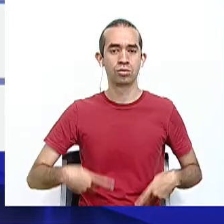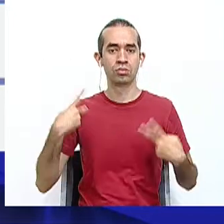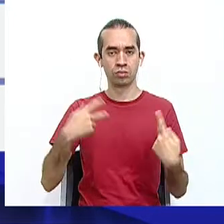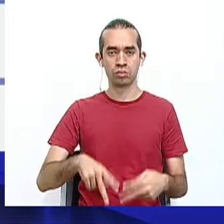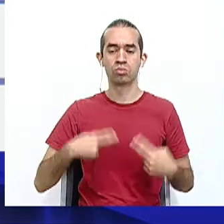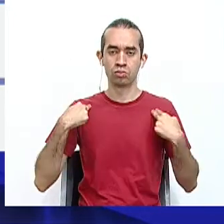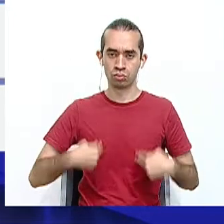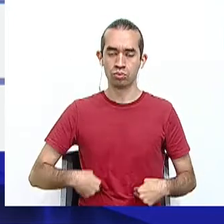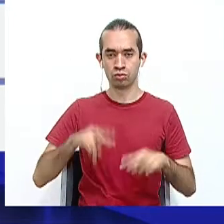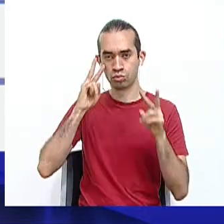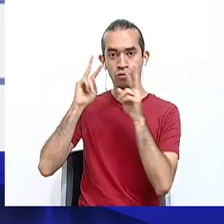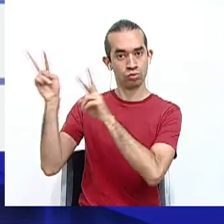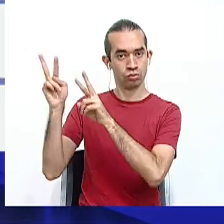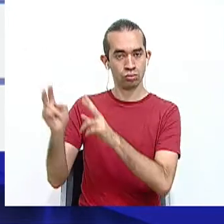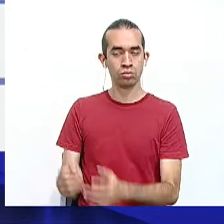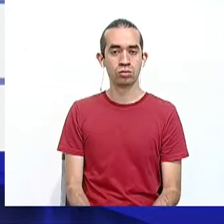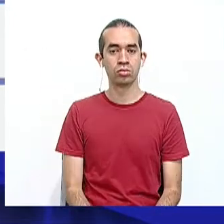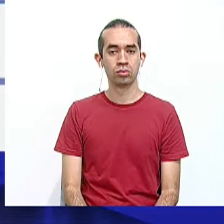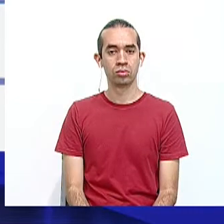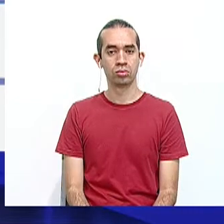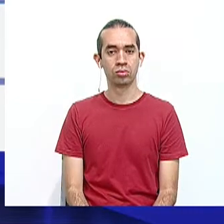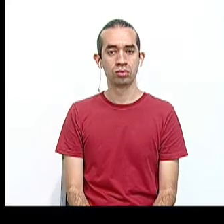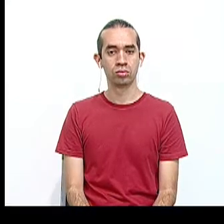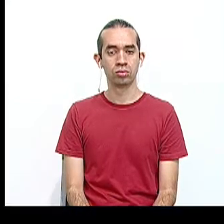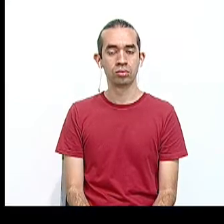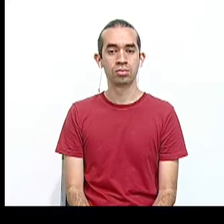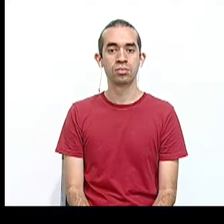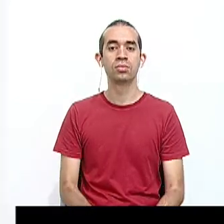ser humano. Veamos.